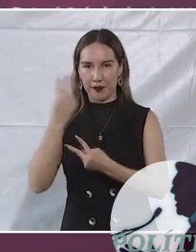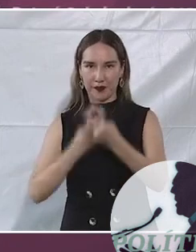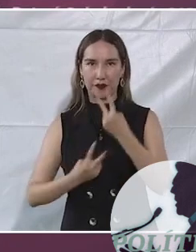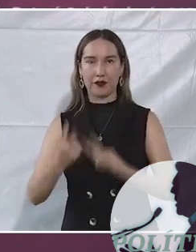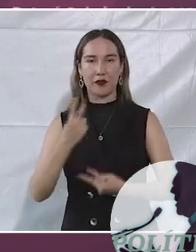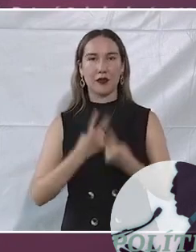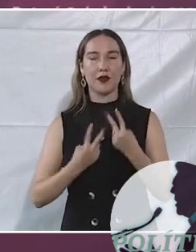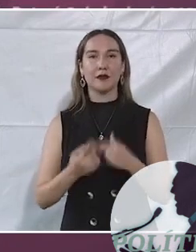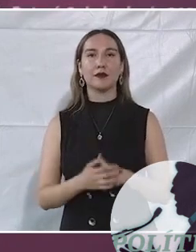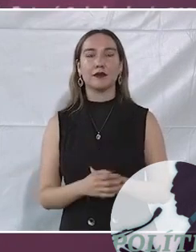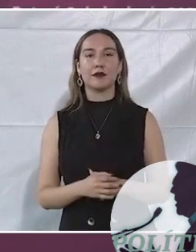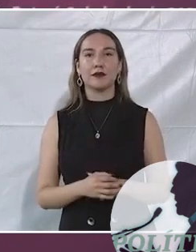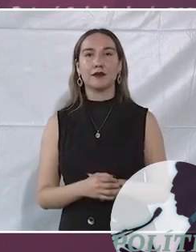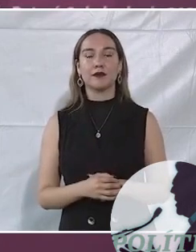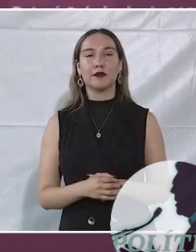Déjenme,